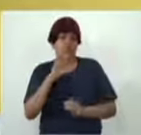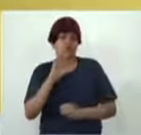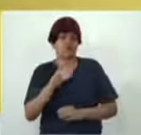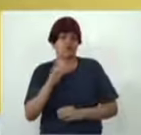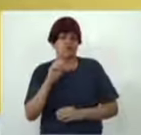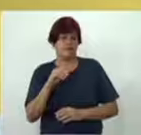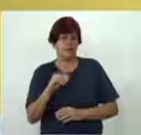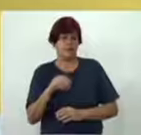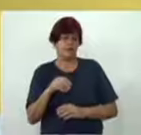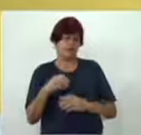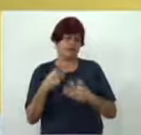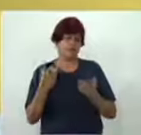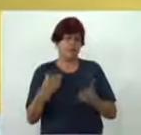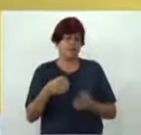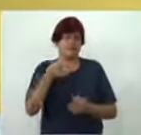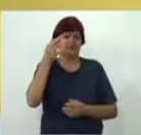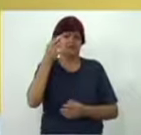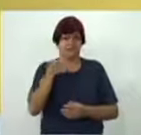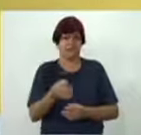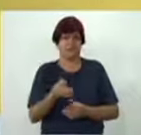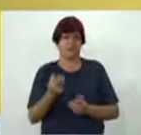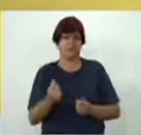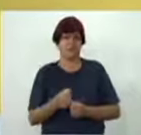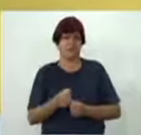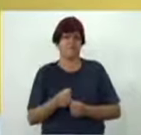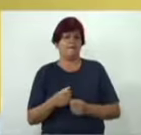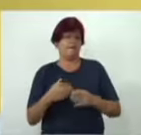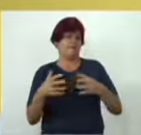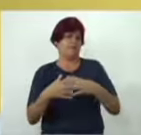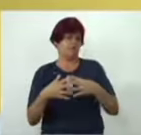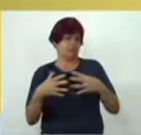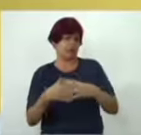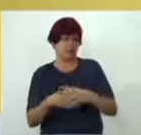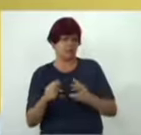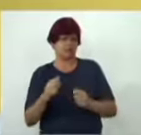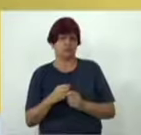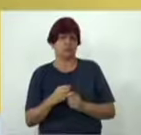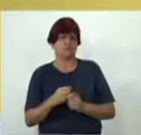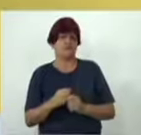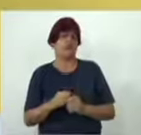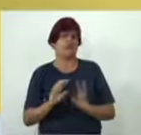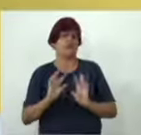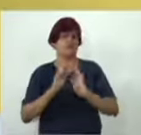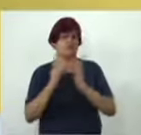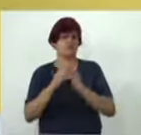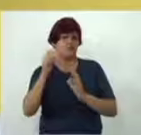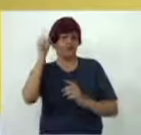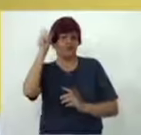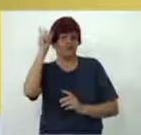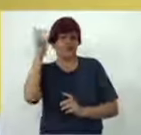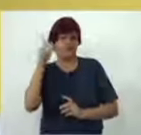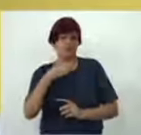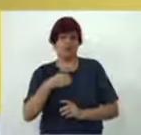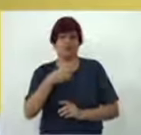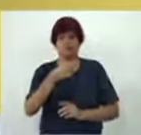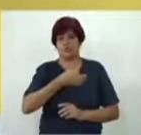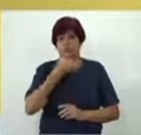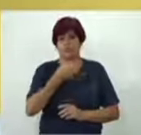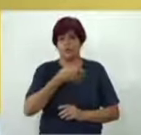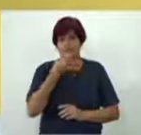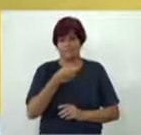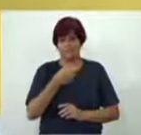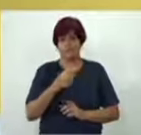da más seguridad, me da más coherencia, me da más lógica en las ideas que yo quiero expresar acerca